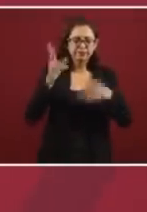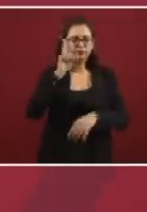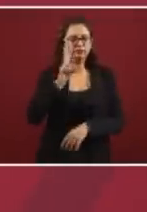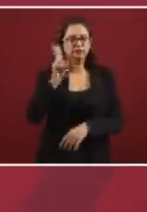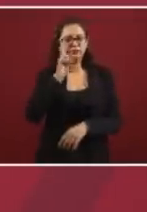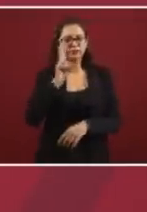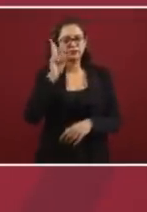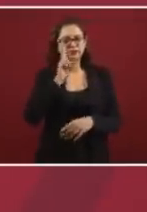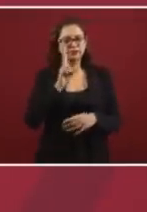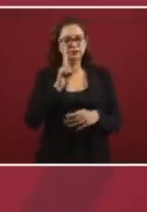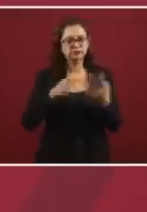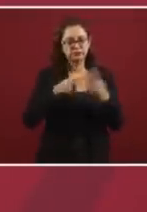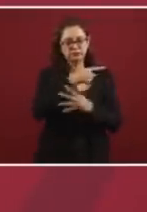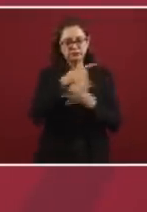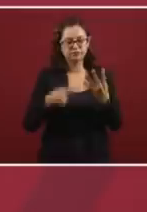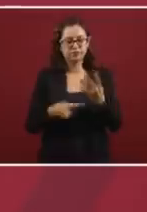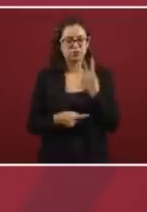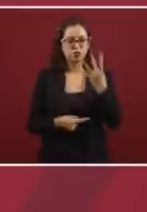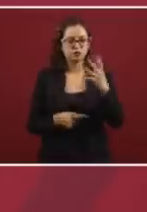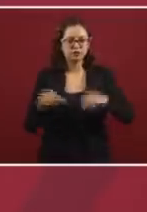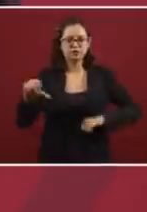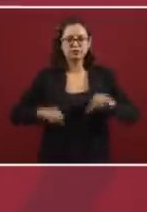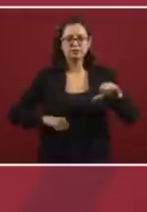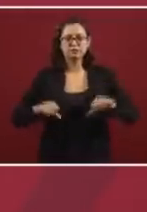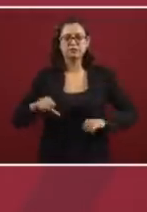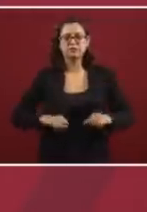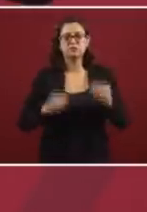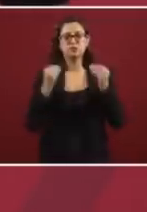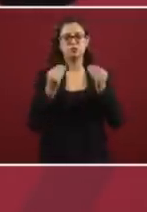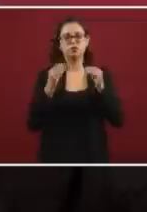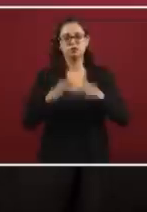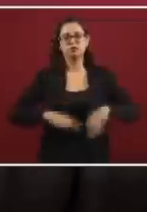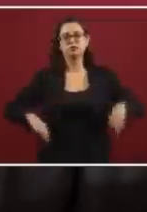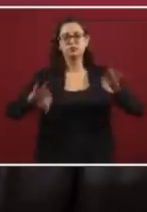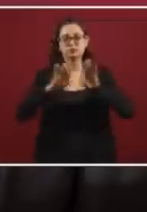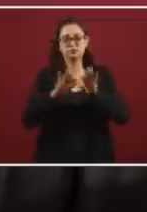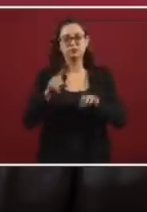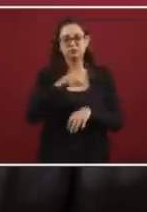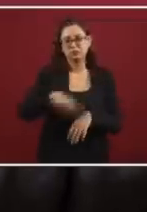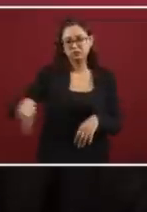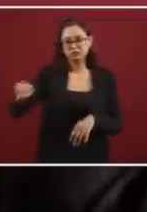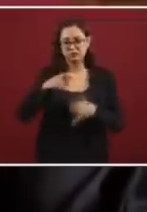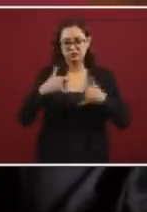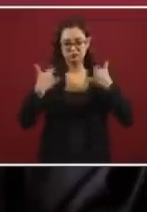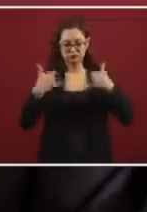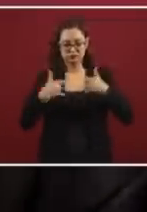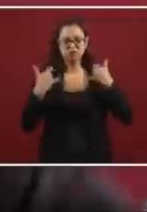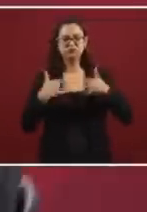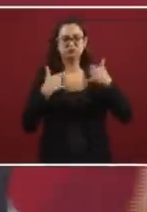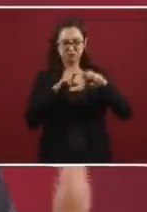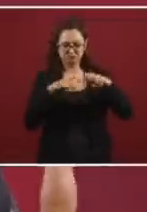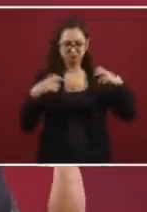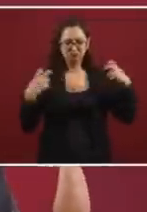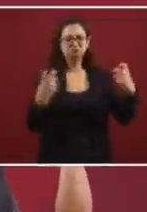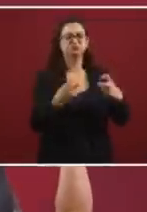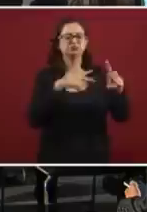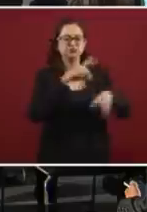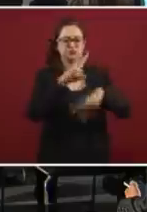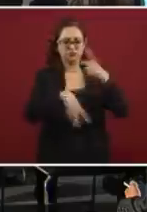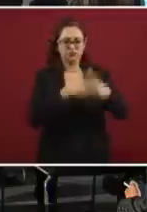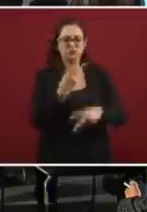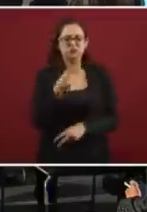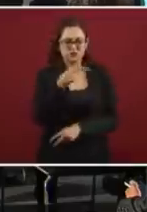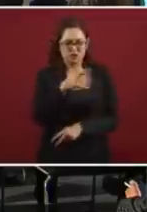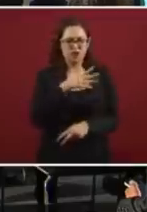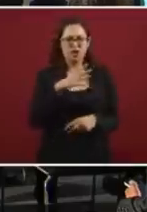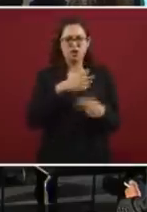34 actions muy importantes y ahí están los jóvenes se hace tiene ya esta infraestructura